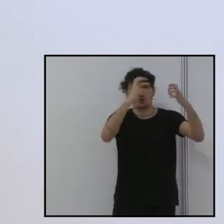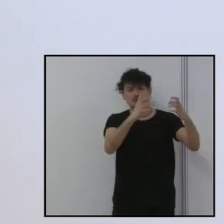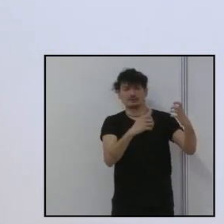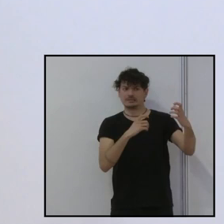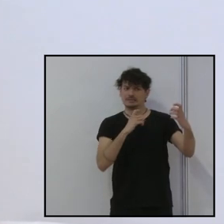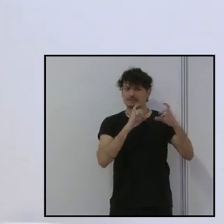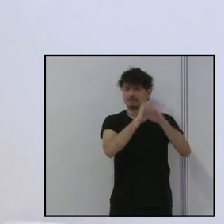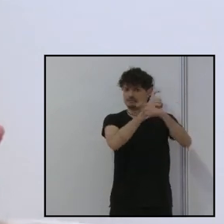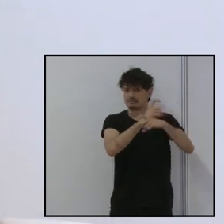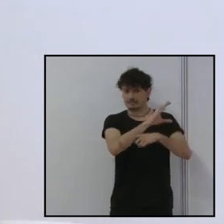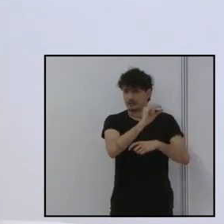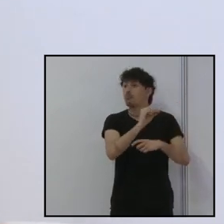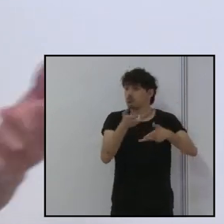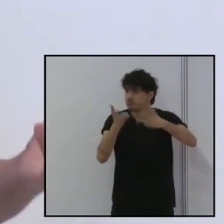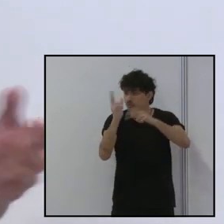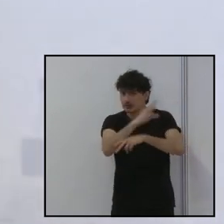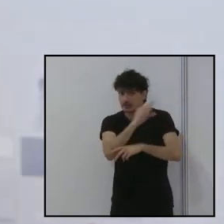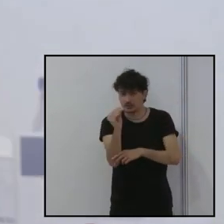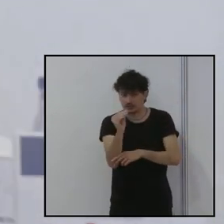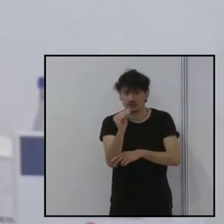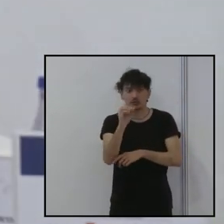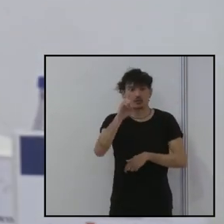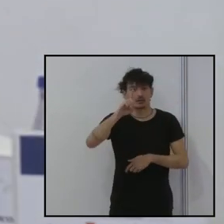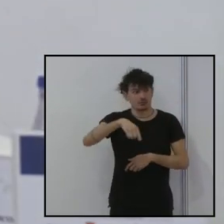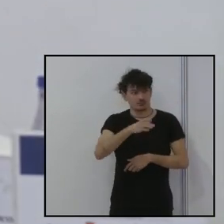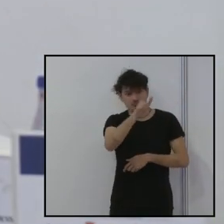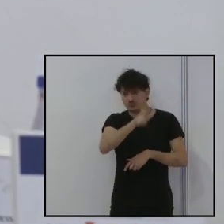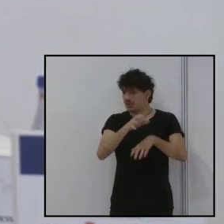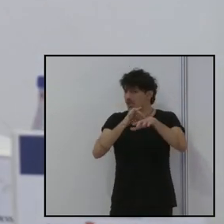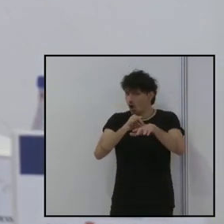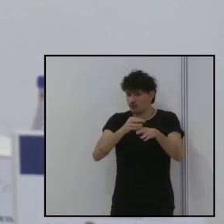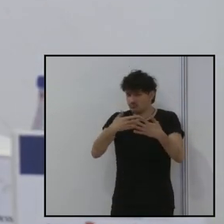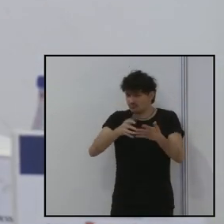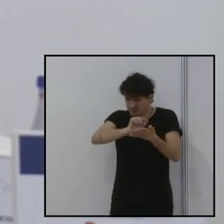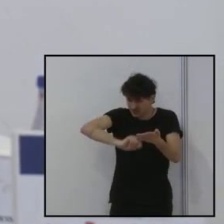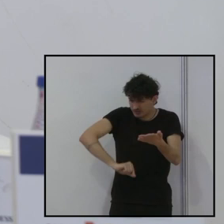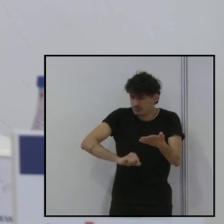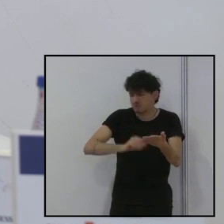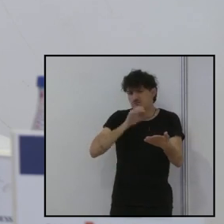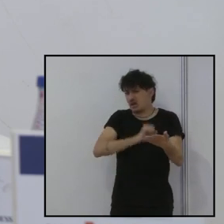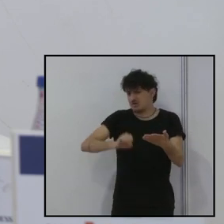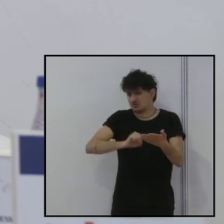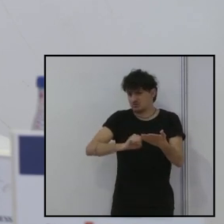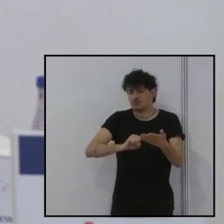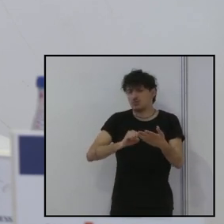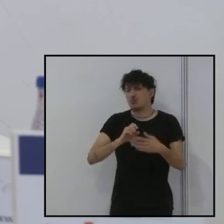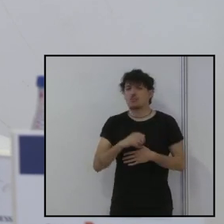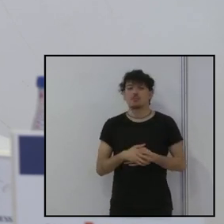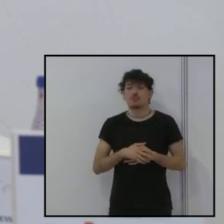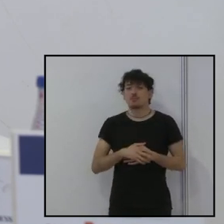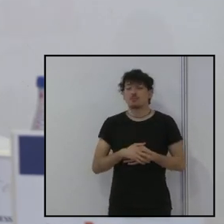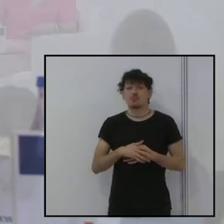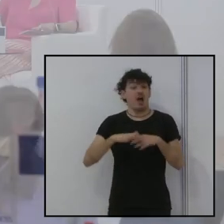y la gran habilidad, por supuesto, con que está escrito, no en vano, Ángel es un brillante guionista y monologuista. Por cierto, al final dejaremos unos minutos para